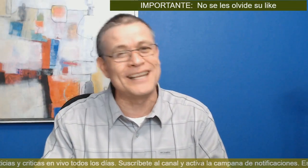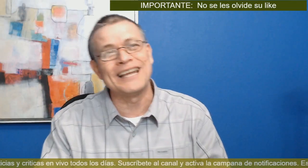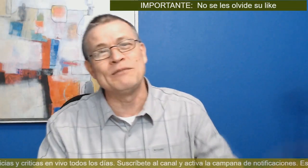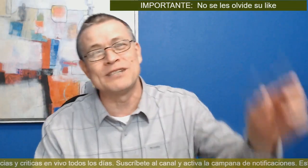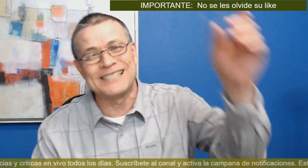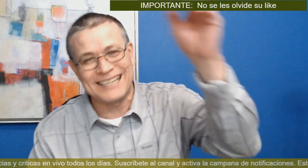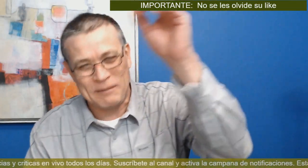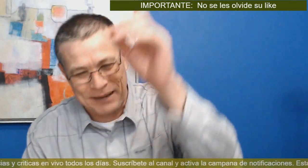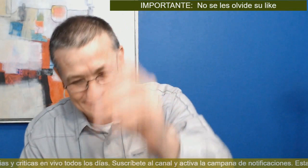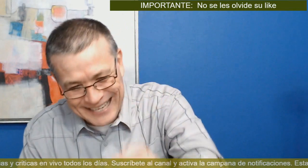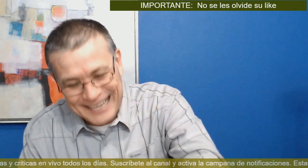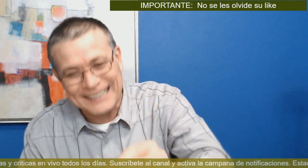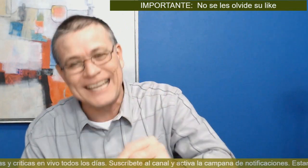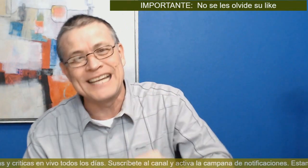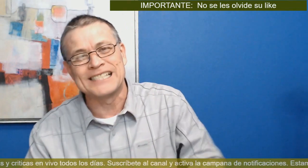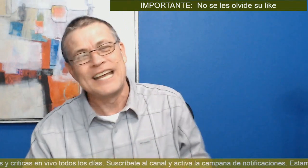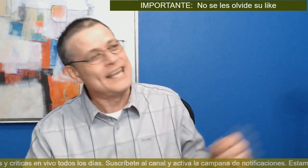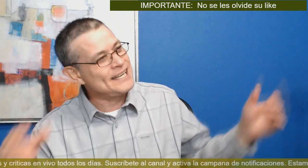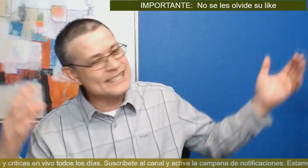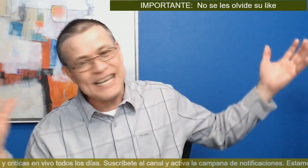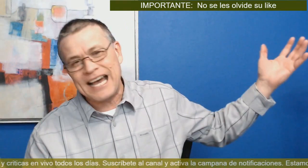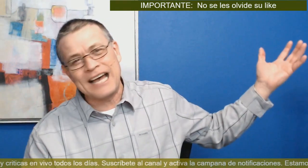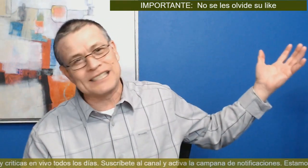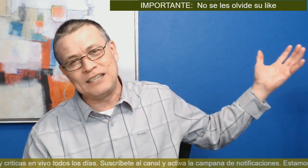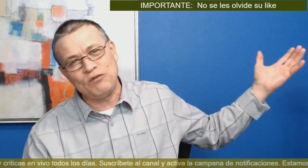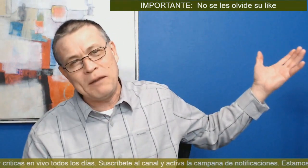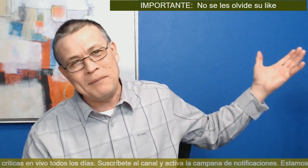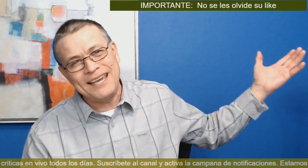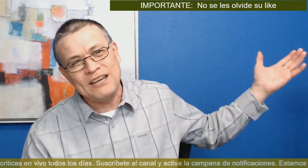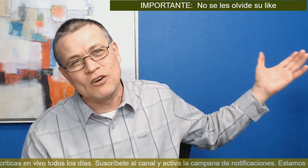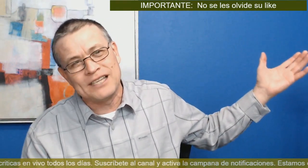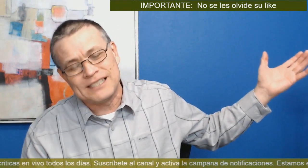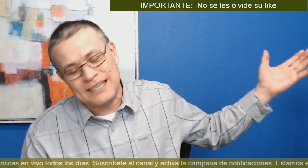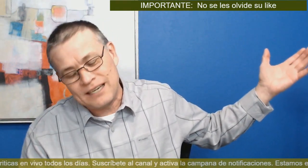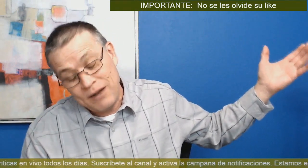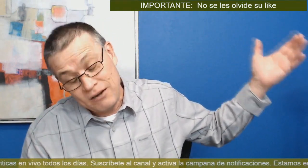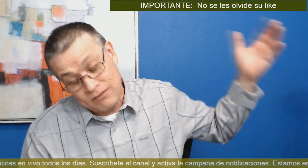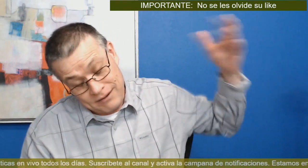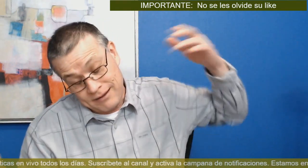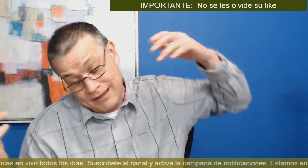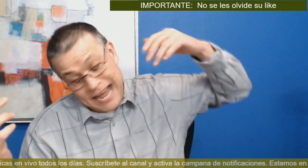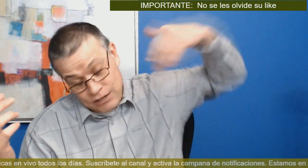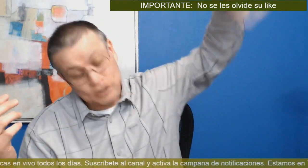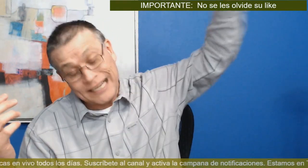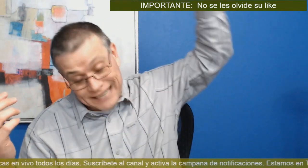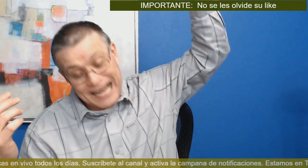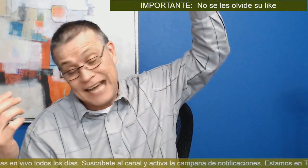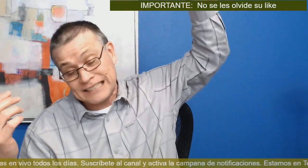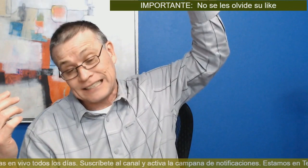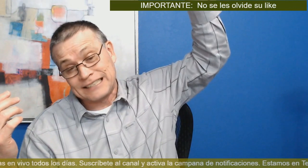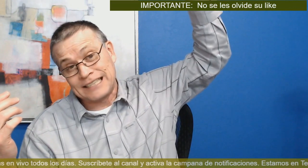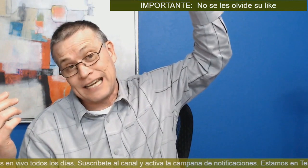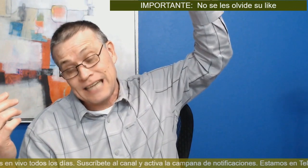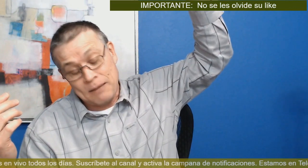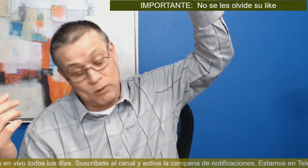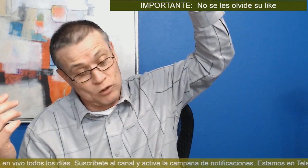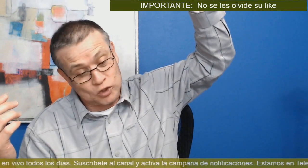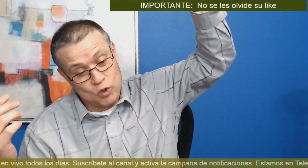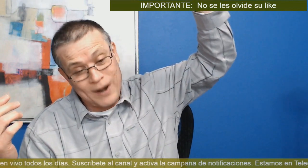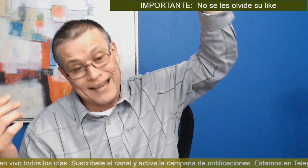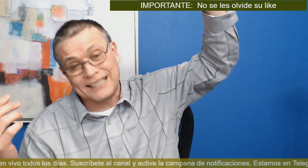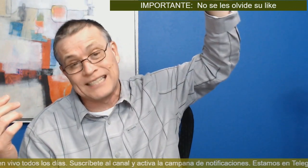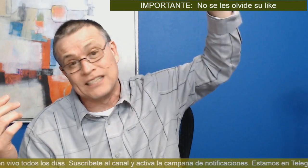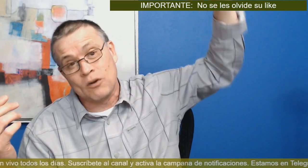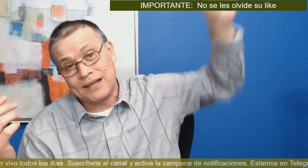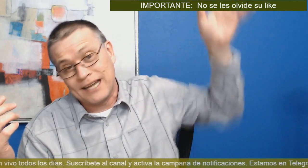que dejemos de ser dependientes es que así fue en méxico desde bueno años atrás allá por